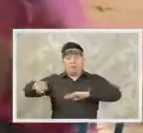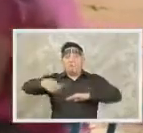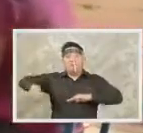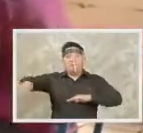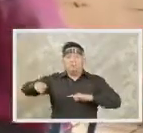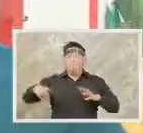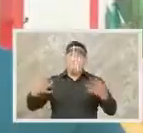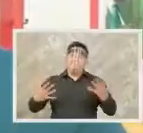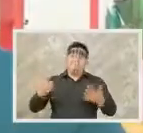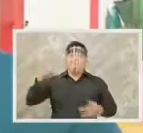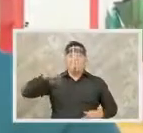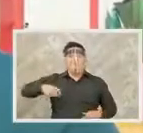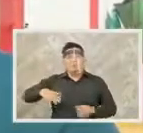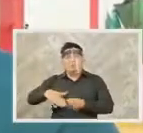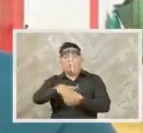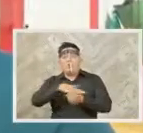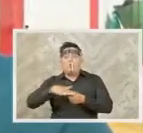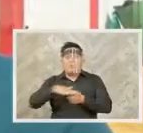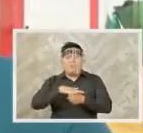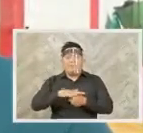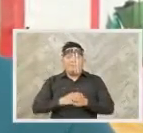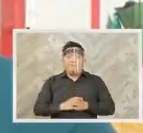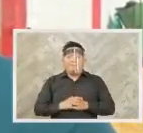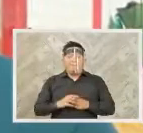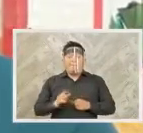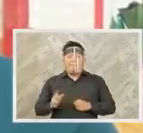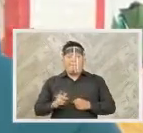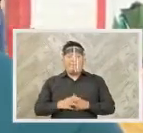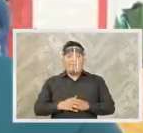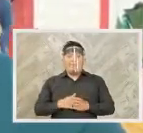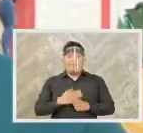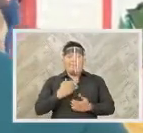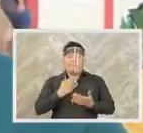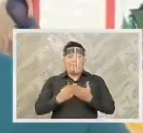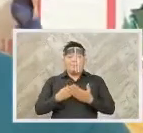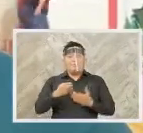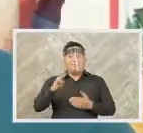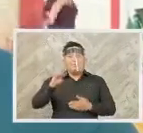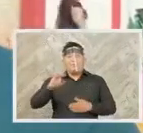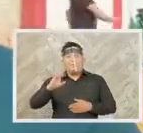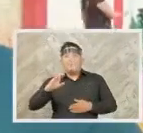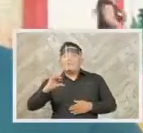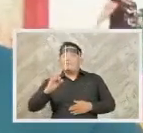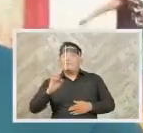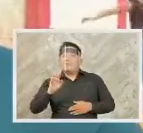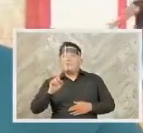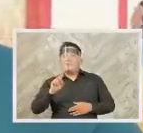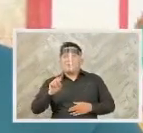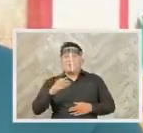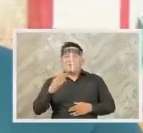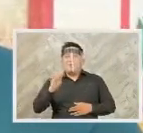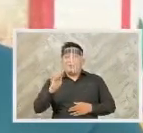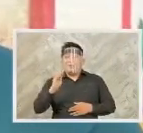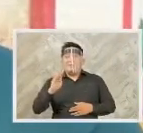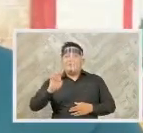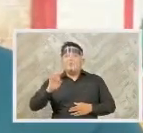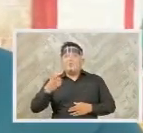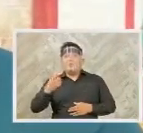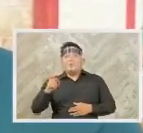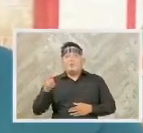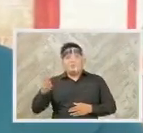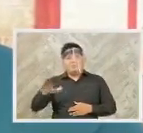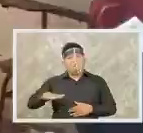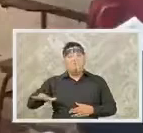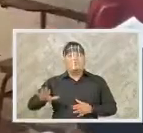habidas y por haber. Y es que al enterarse de que la calidad del Mercedes Ábrego viene para la fortaleza, el número de padres de familia interesados